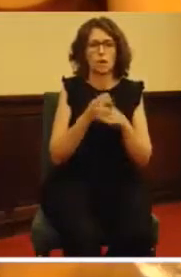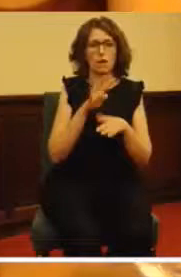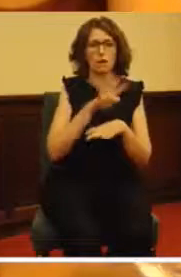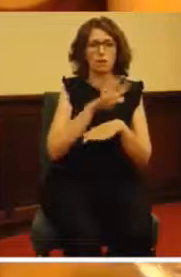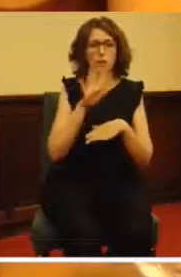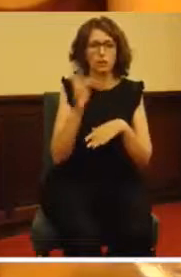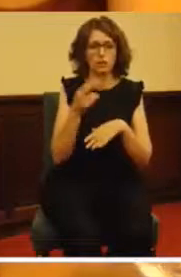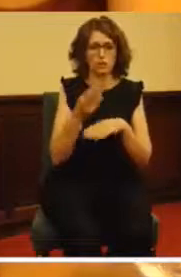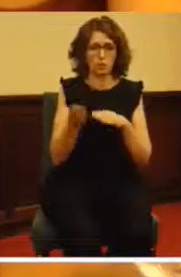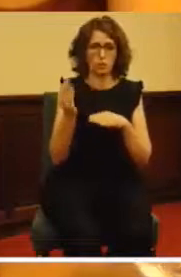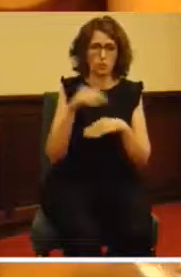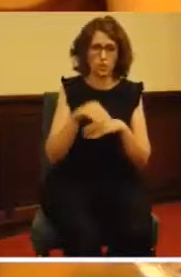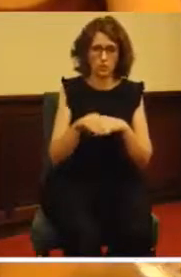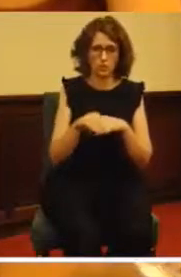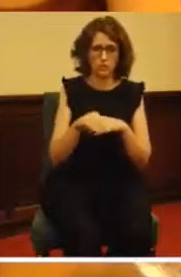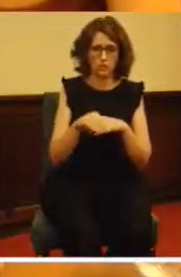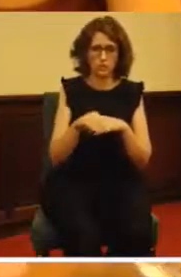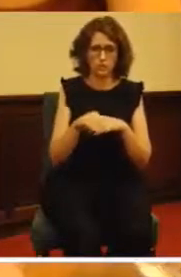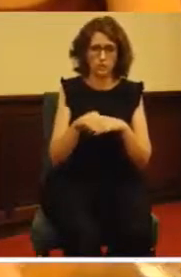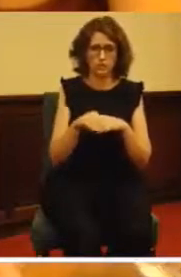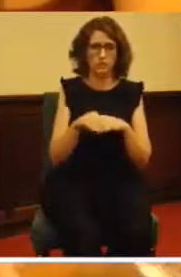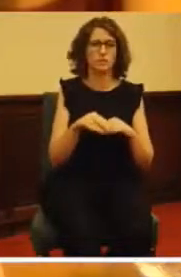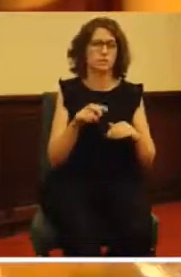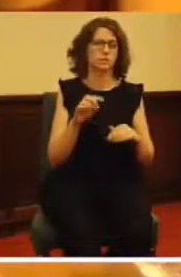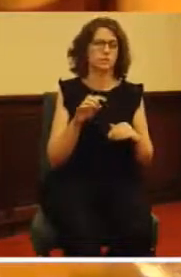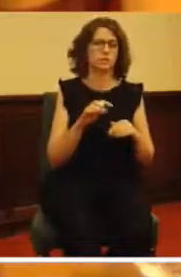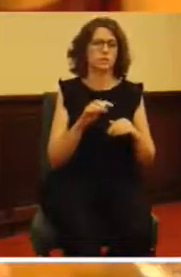euros más. A partir de este